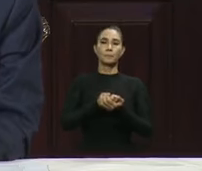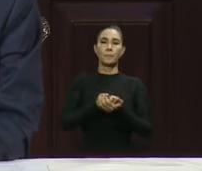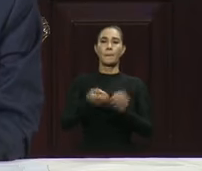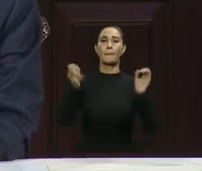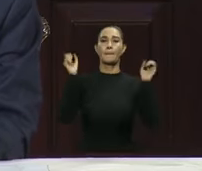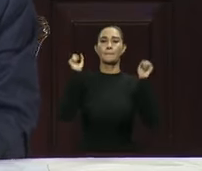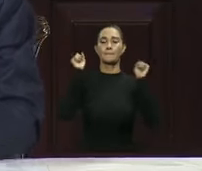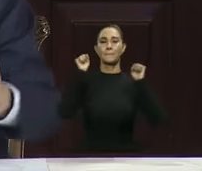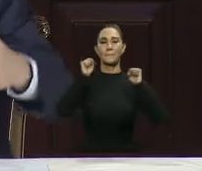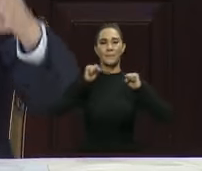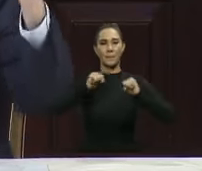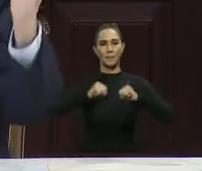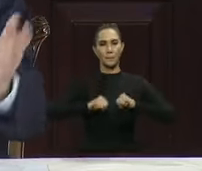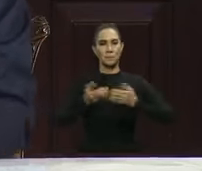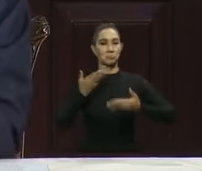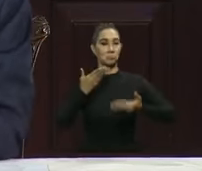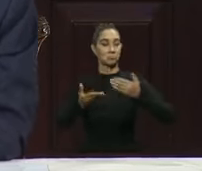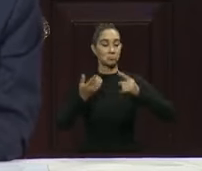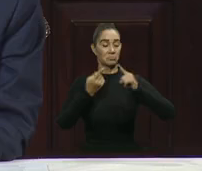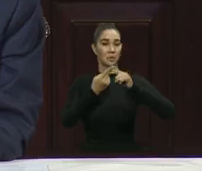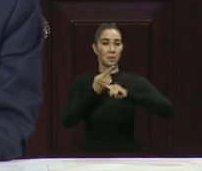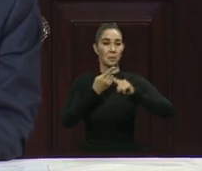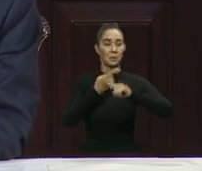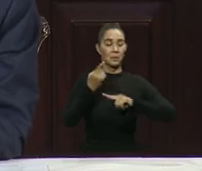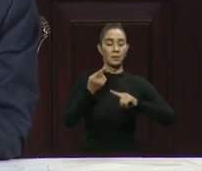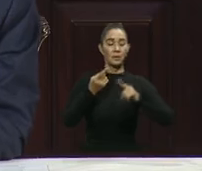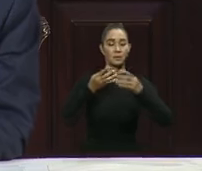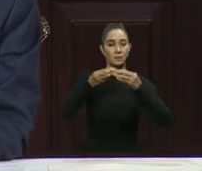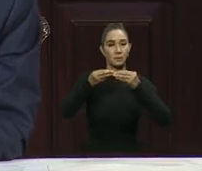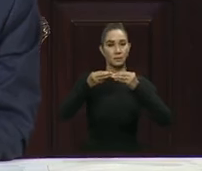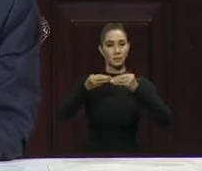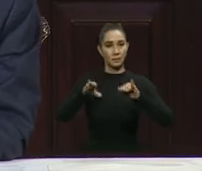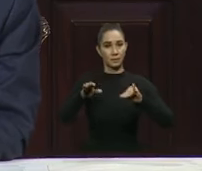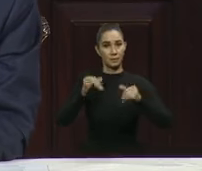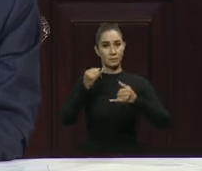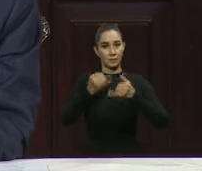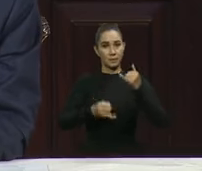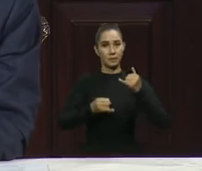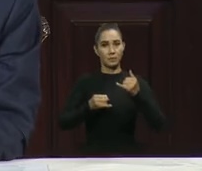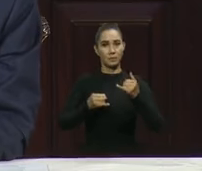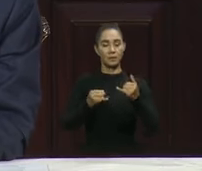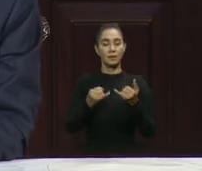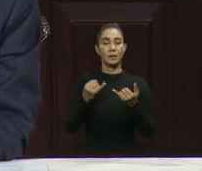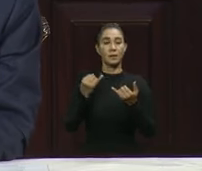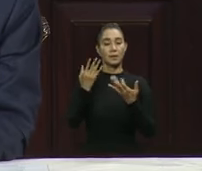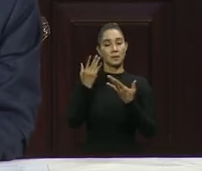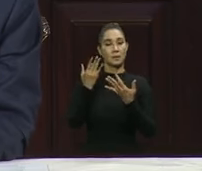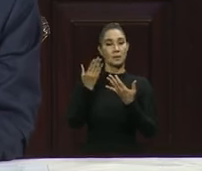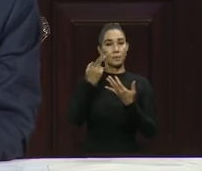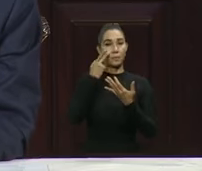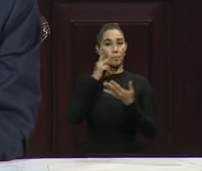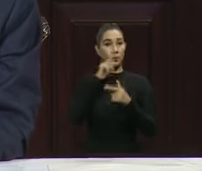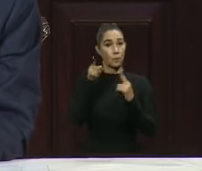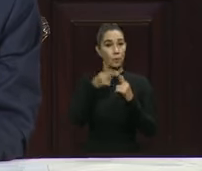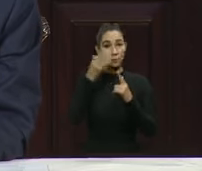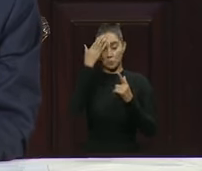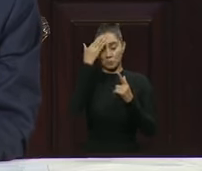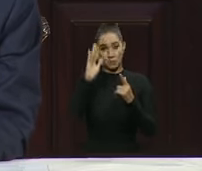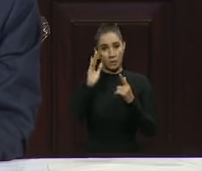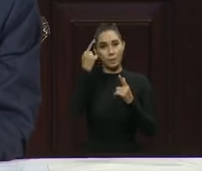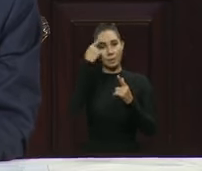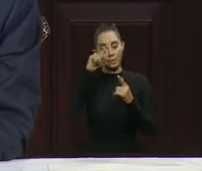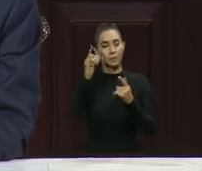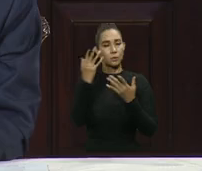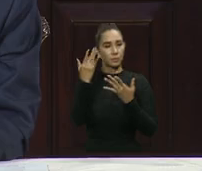pueda dejar en unos meses, esperamos lo antes posible, no tenemos una bola mágica para ver cuándo, pero sí tiene que